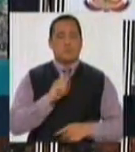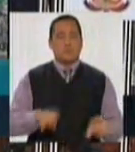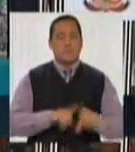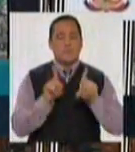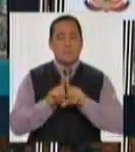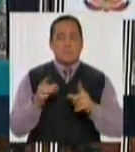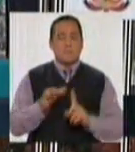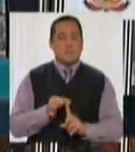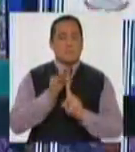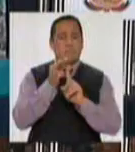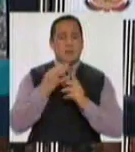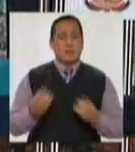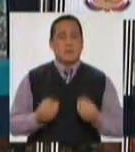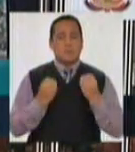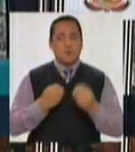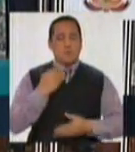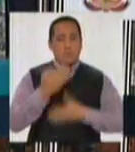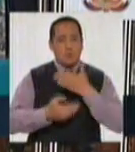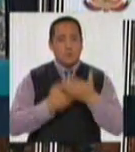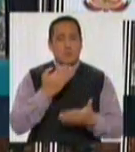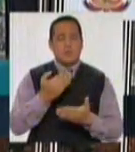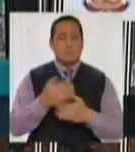incluso principalmente porque produjeron